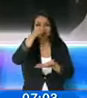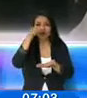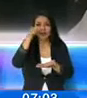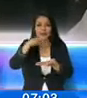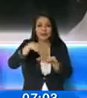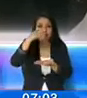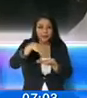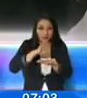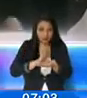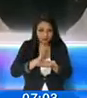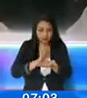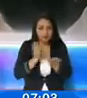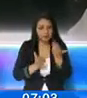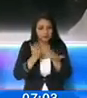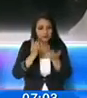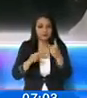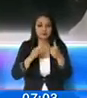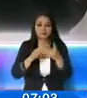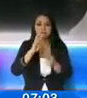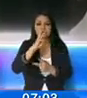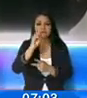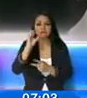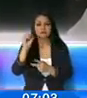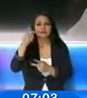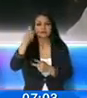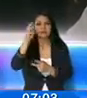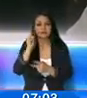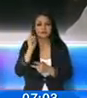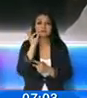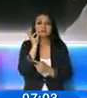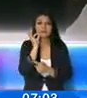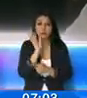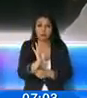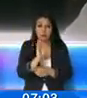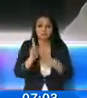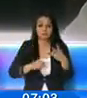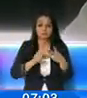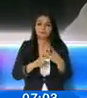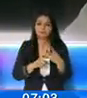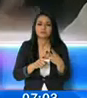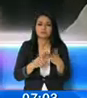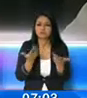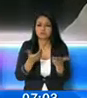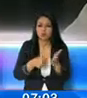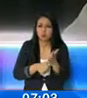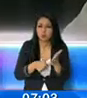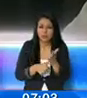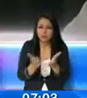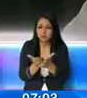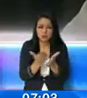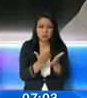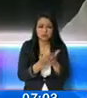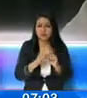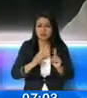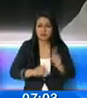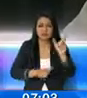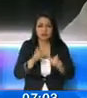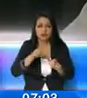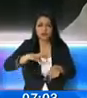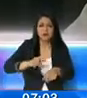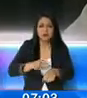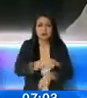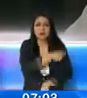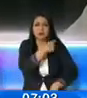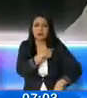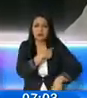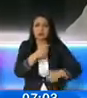aparentemente y alrededor de 600 gramos de marihuana. Se encontraron documentos de personas quienes han sido sustraídos, carteras, se